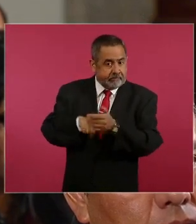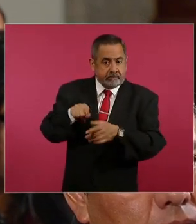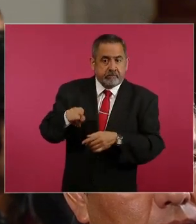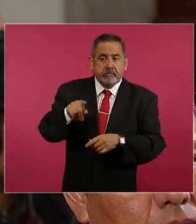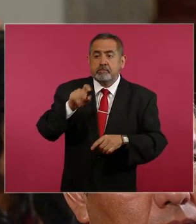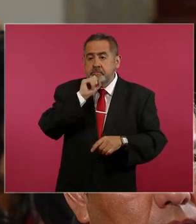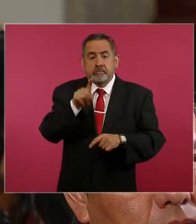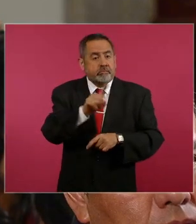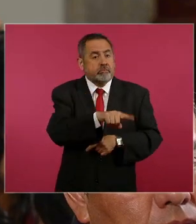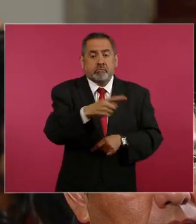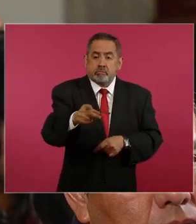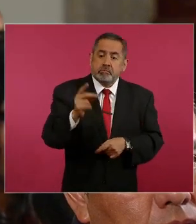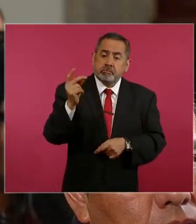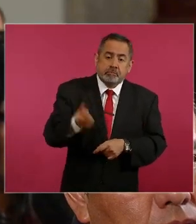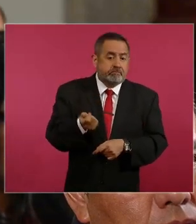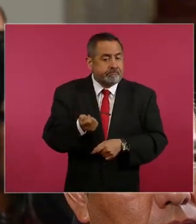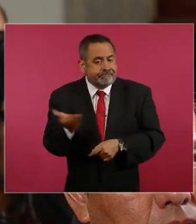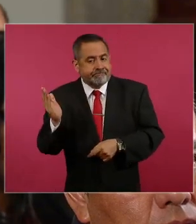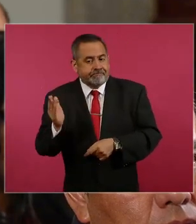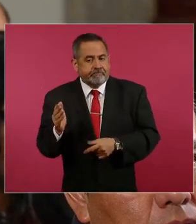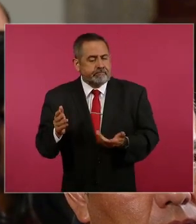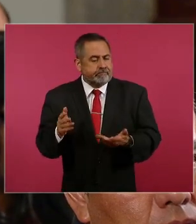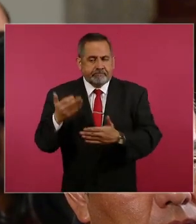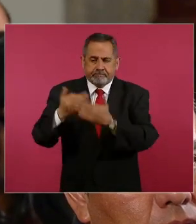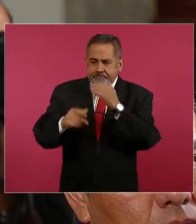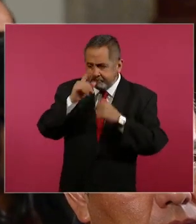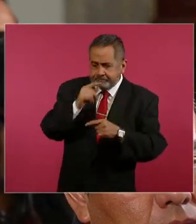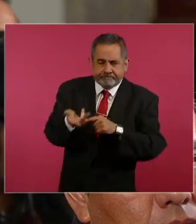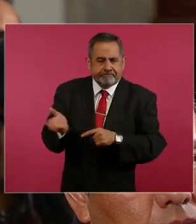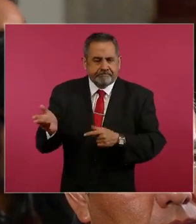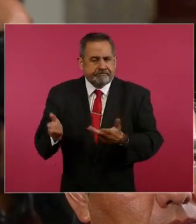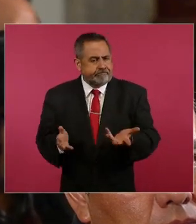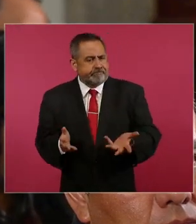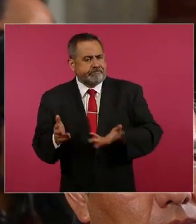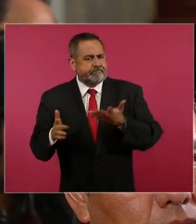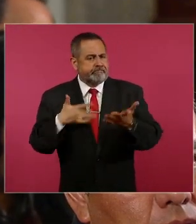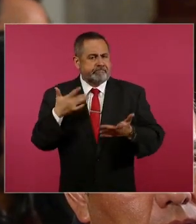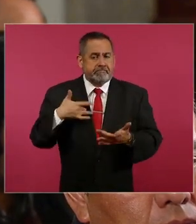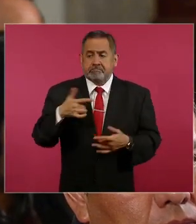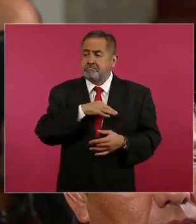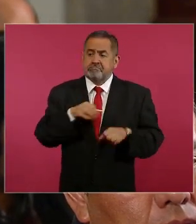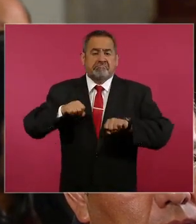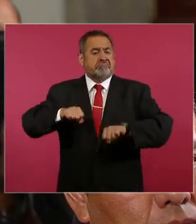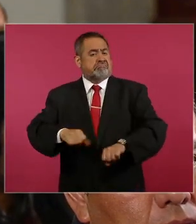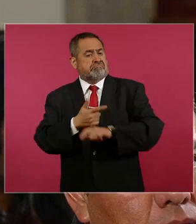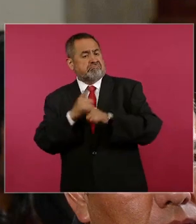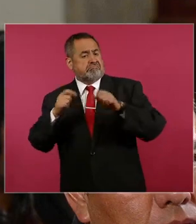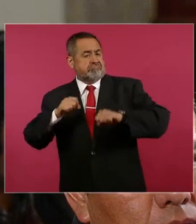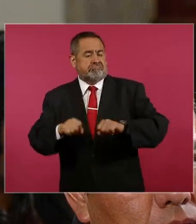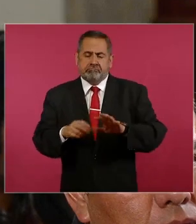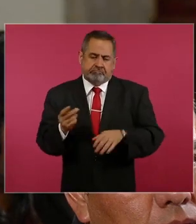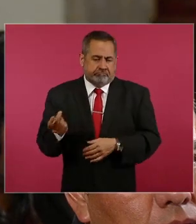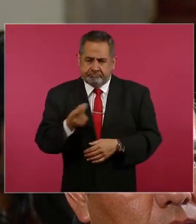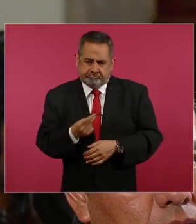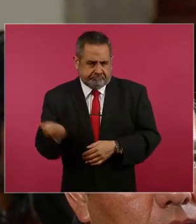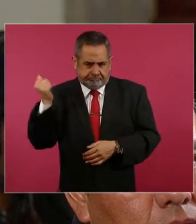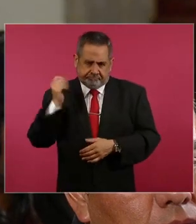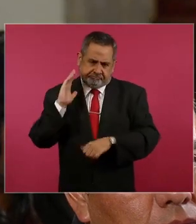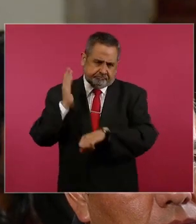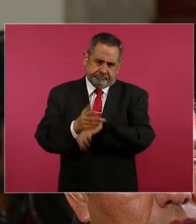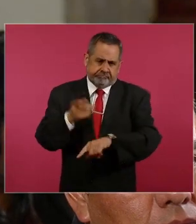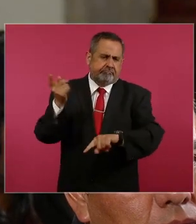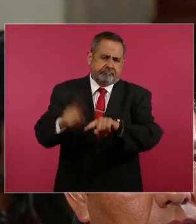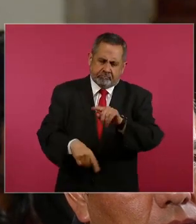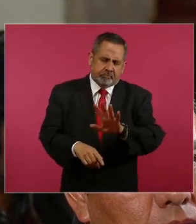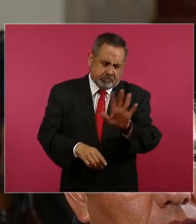ya fue despedido por otras situaciones que incurrían otras faltas, porque se sintió que él podía hacer todo lo que quisiera a sus anchas y fue obviamente